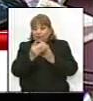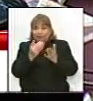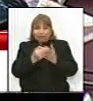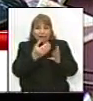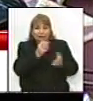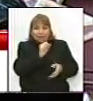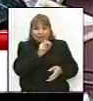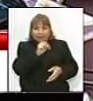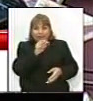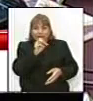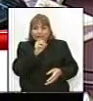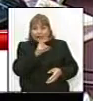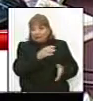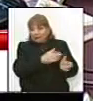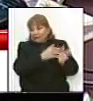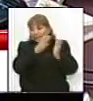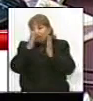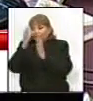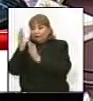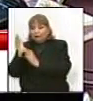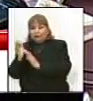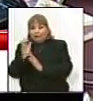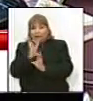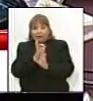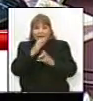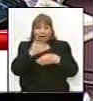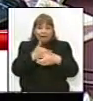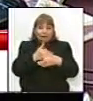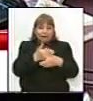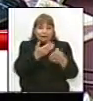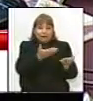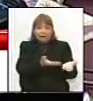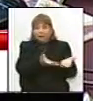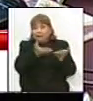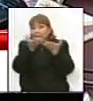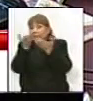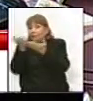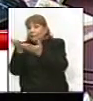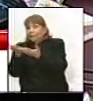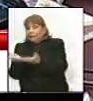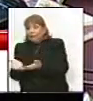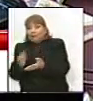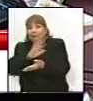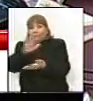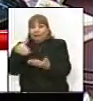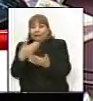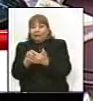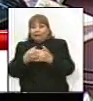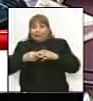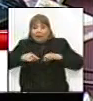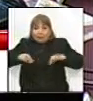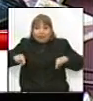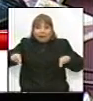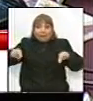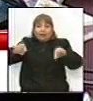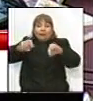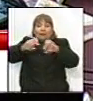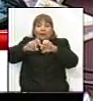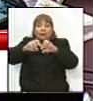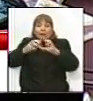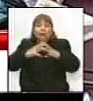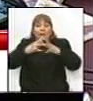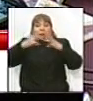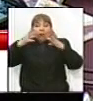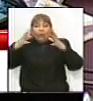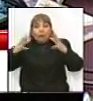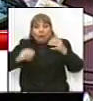pero de ahí el procedimiento de reforma tiene que comprometer a todo el Parlamento, inclusive tiene que tener una mayoría